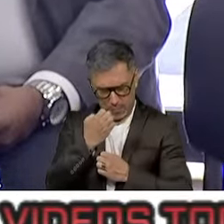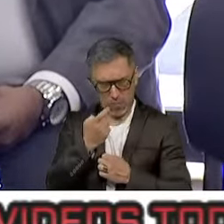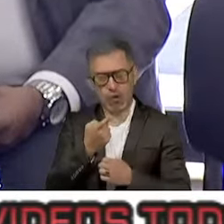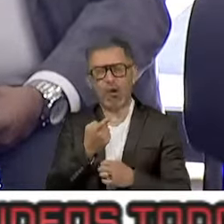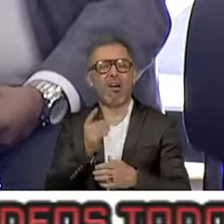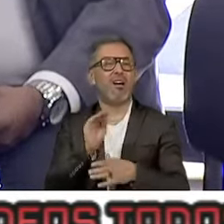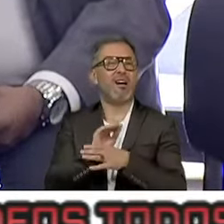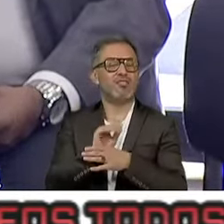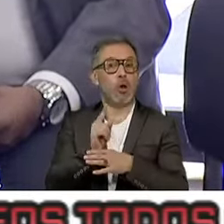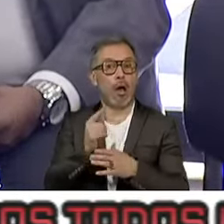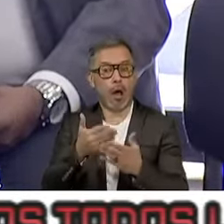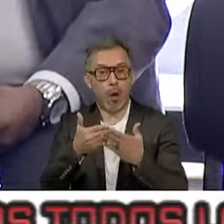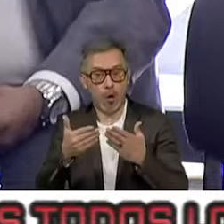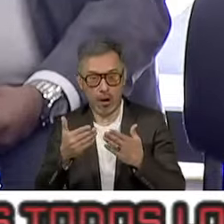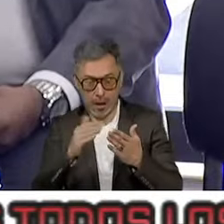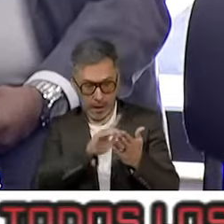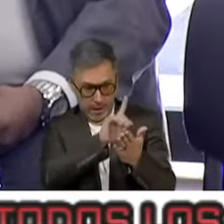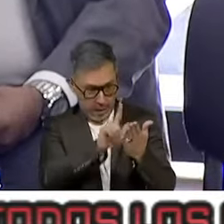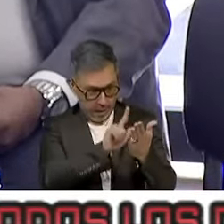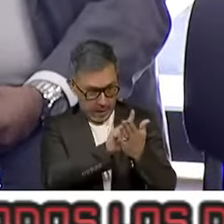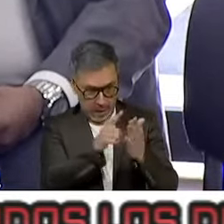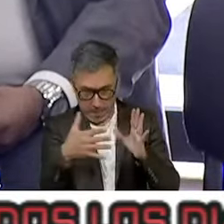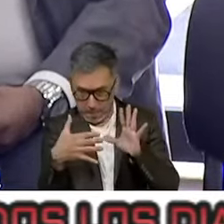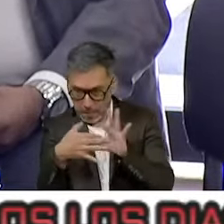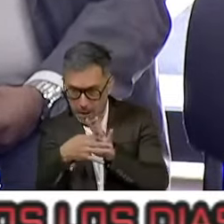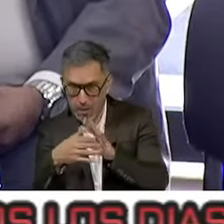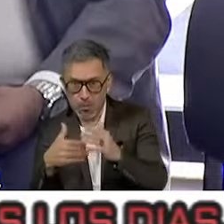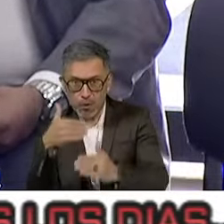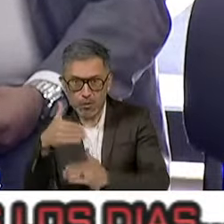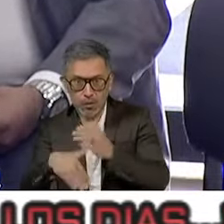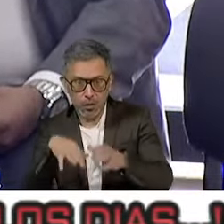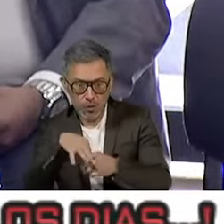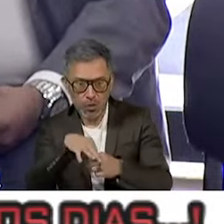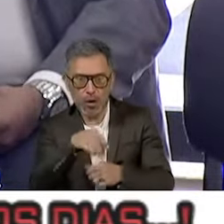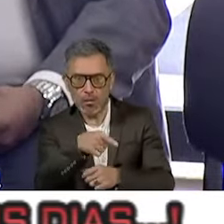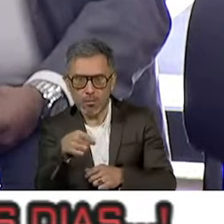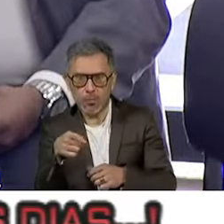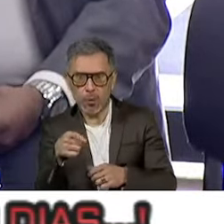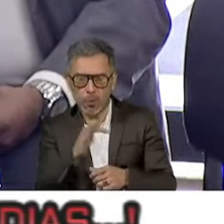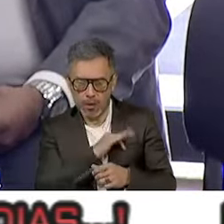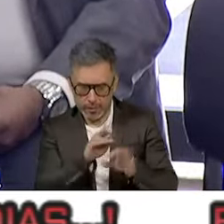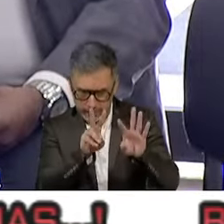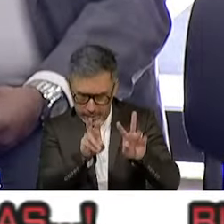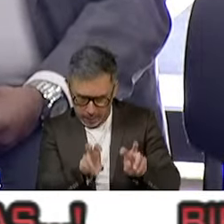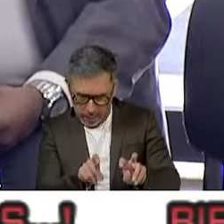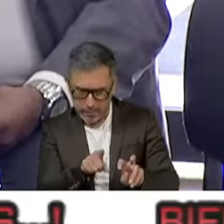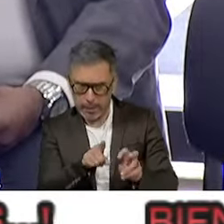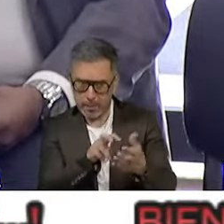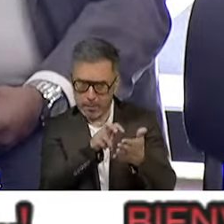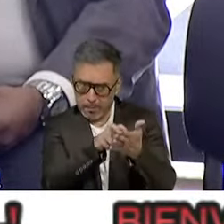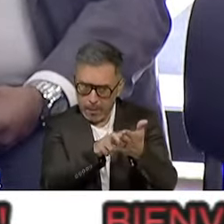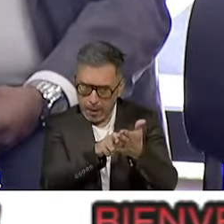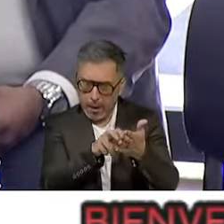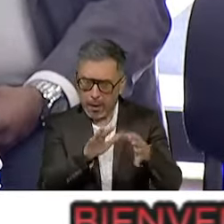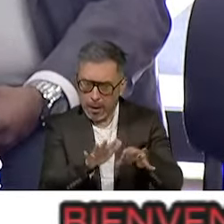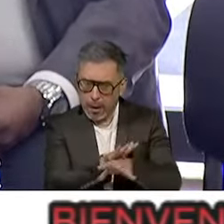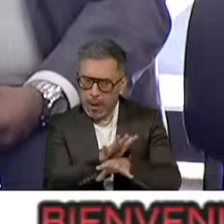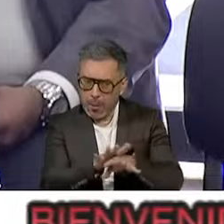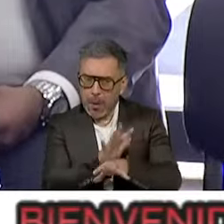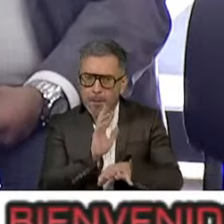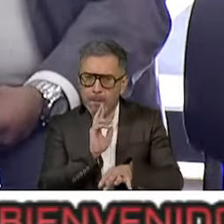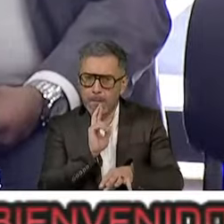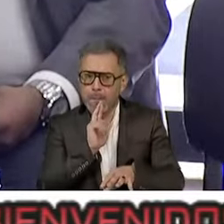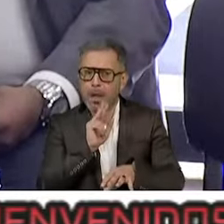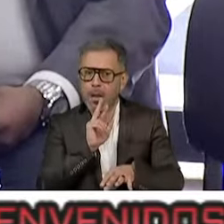la complejidad de la aplicación de la ley, genera espacios para perfeccionar procesos